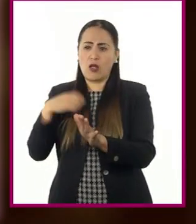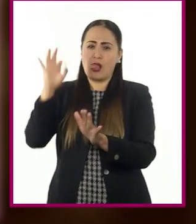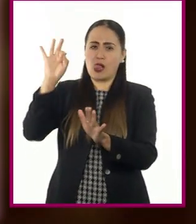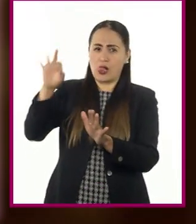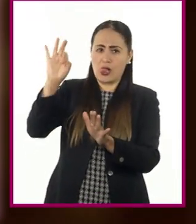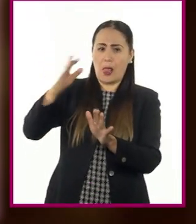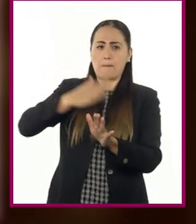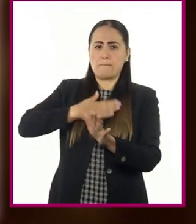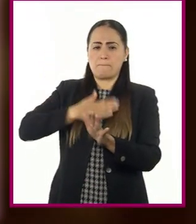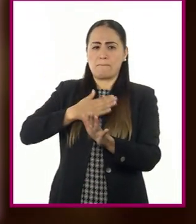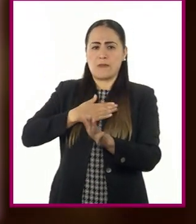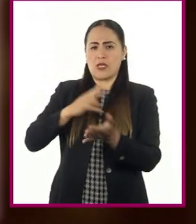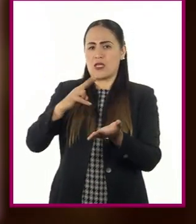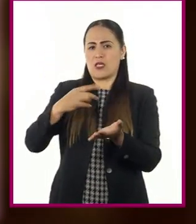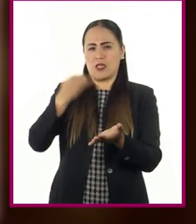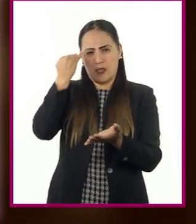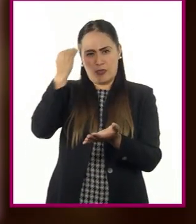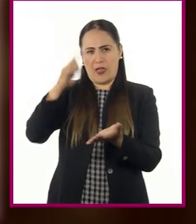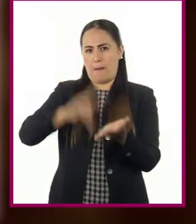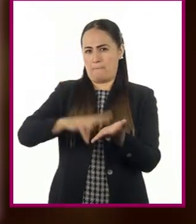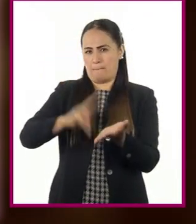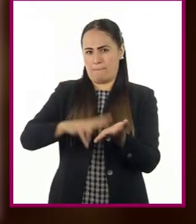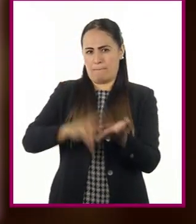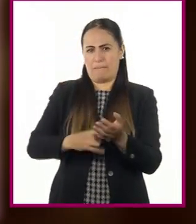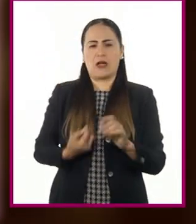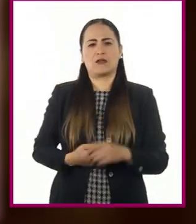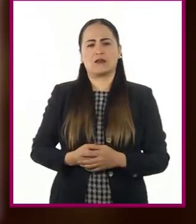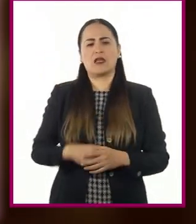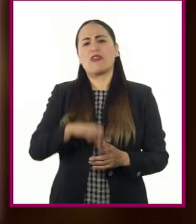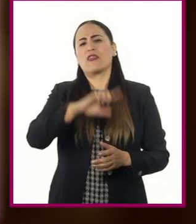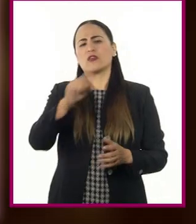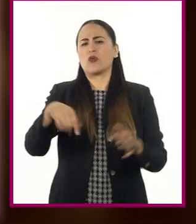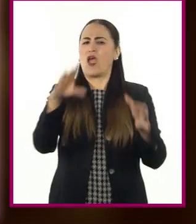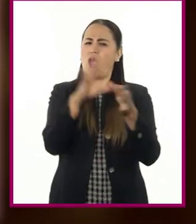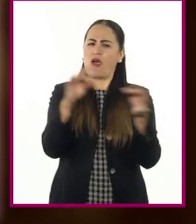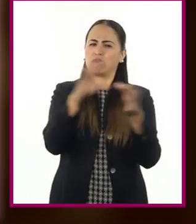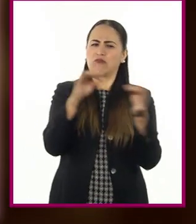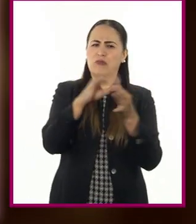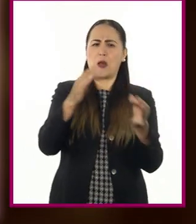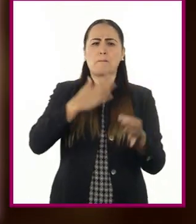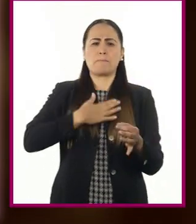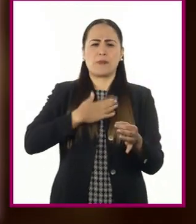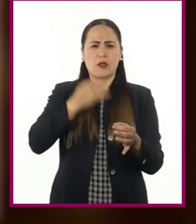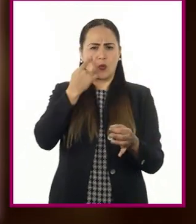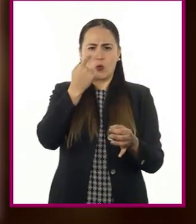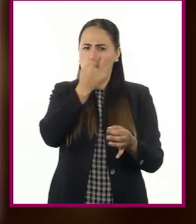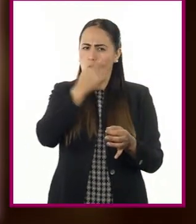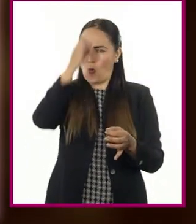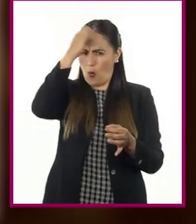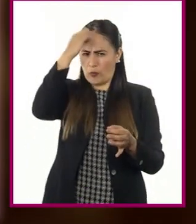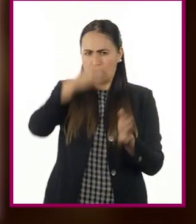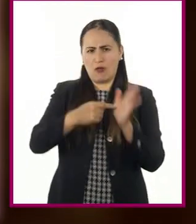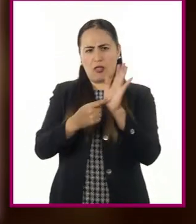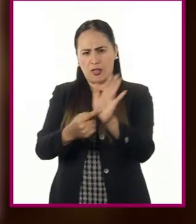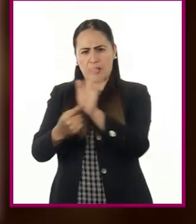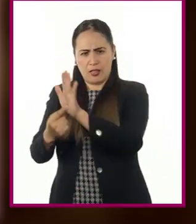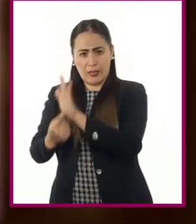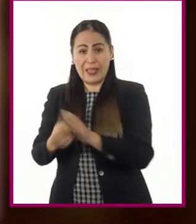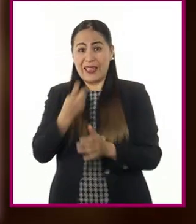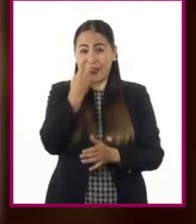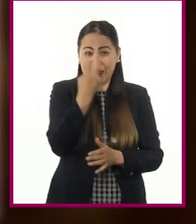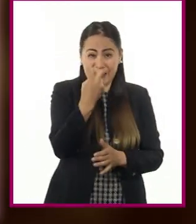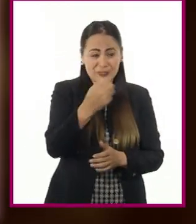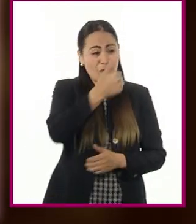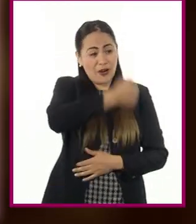nuestras ideas. Y muchas veces procuramos dar argumentos sólidos que den sustento a lo que opinamos. Todas y cada una de estas